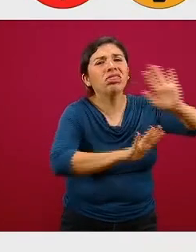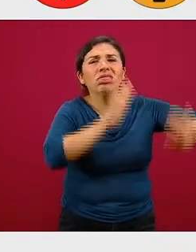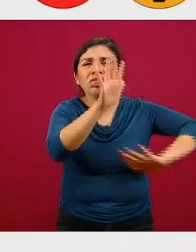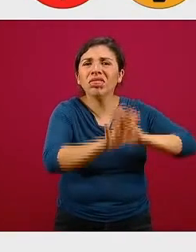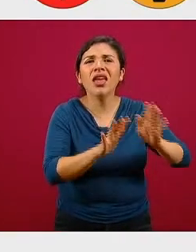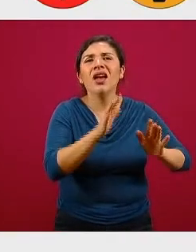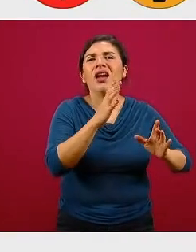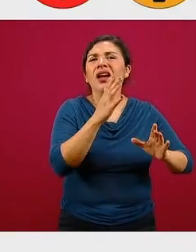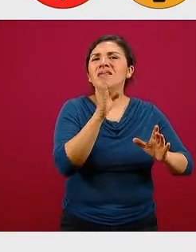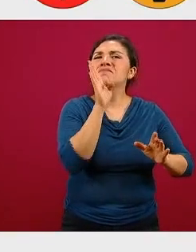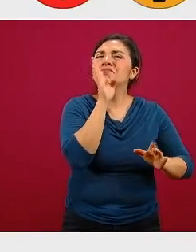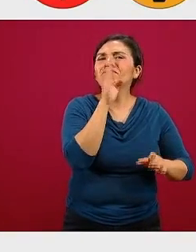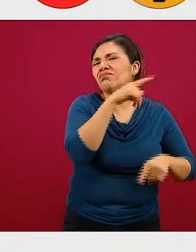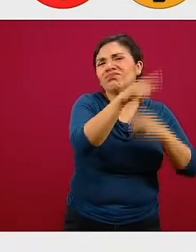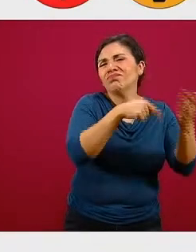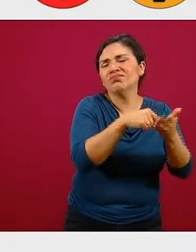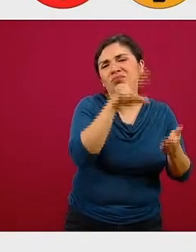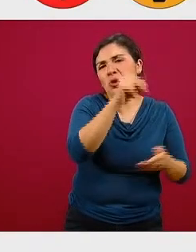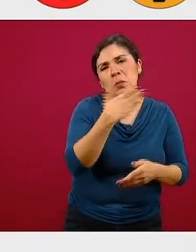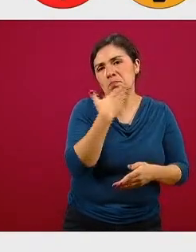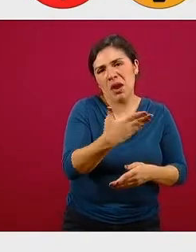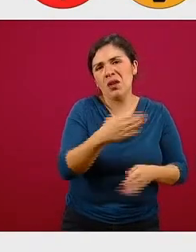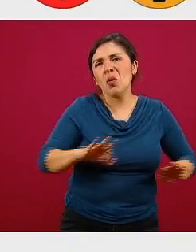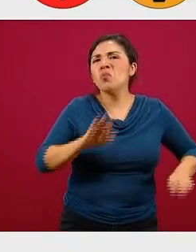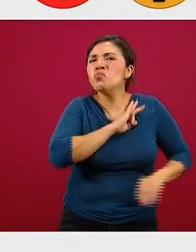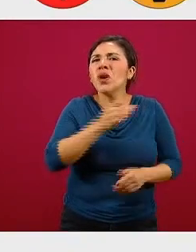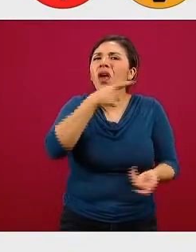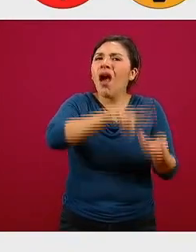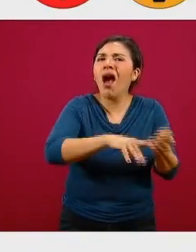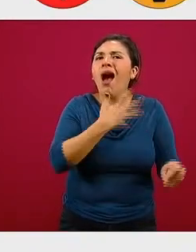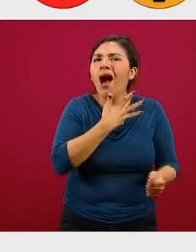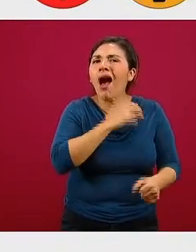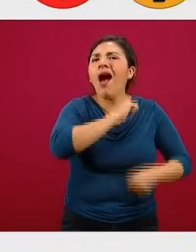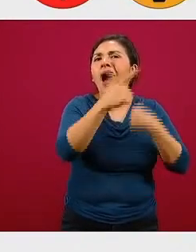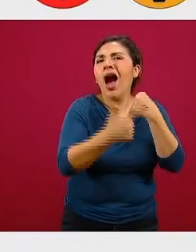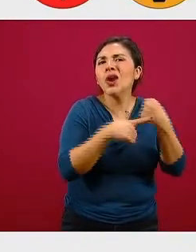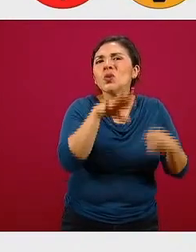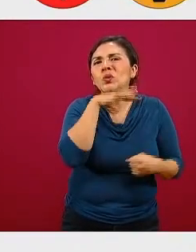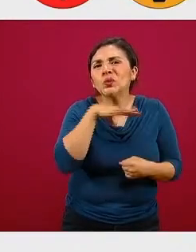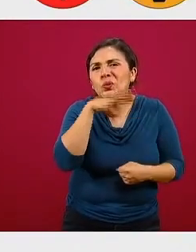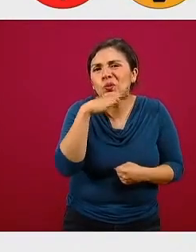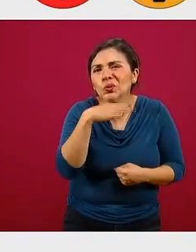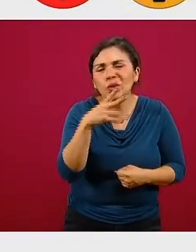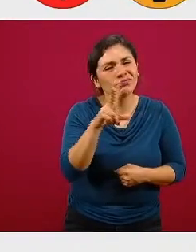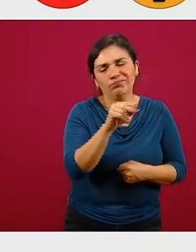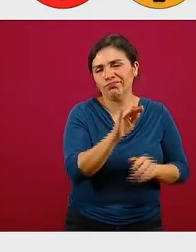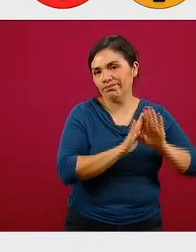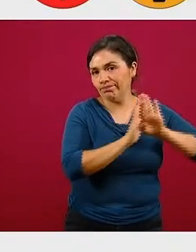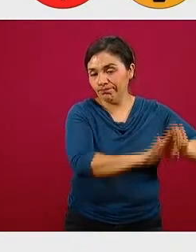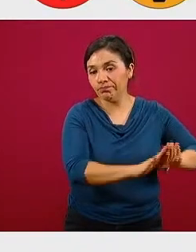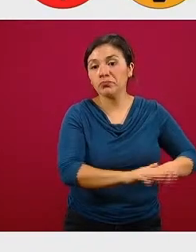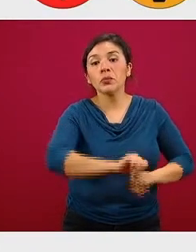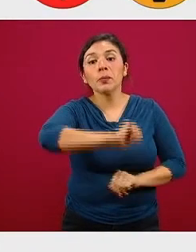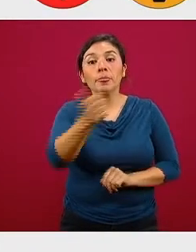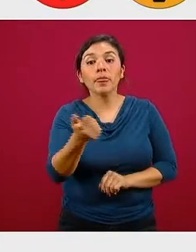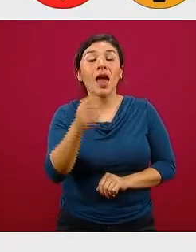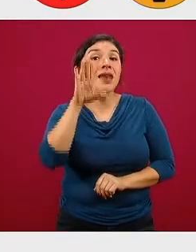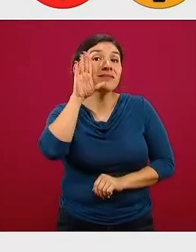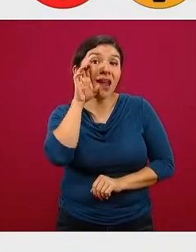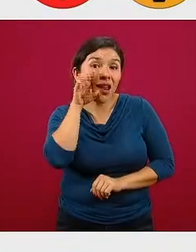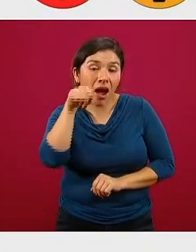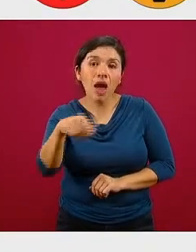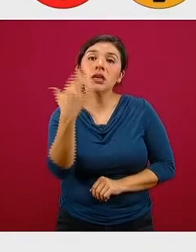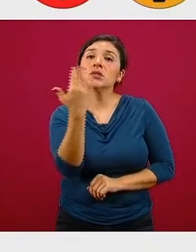estén jugando en estas áreas y que pudieran estar también ahí contaminándose. Y en nivel